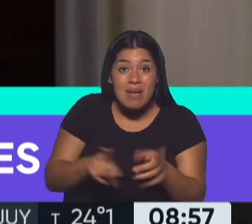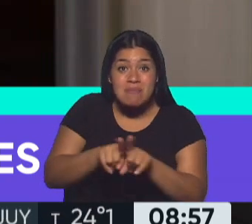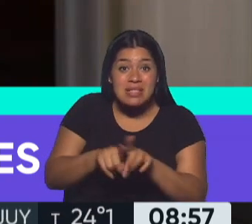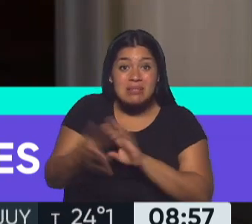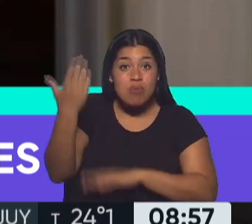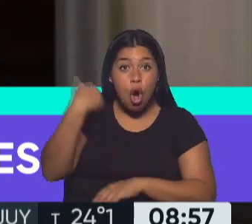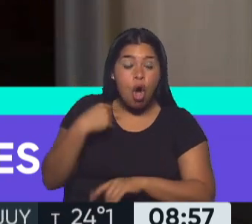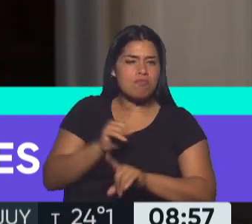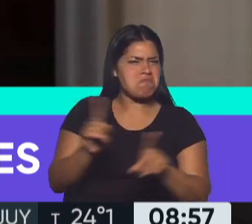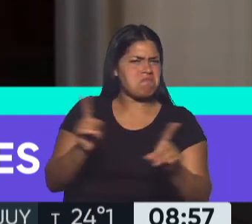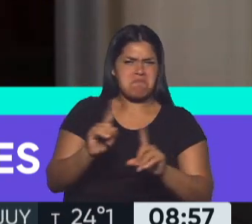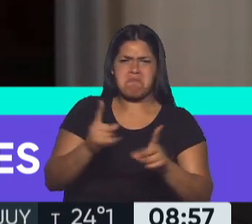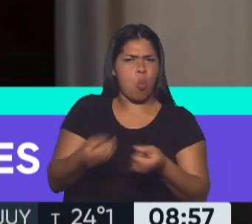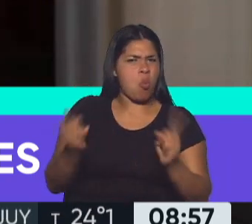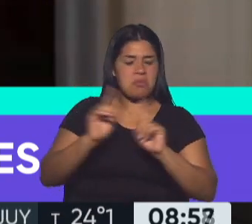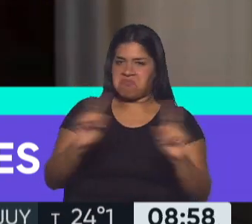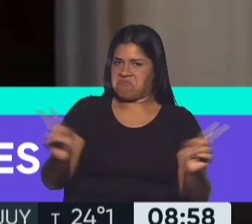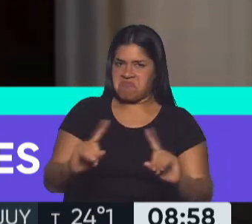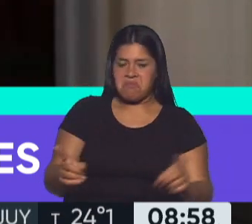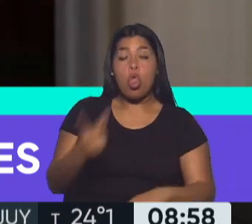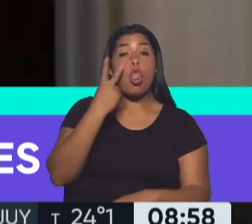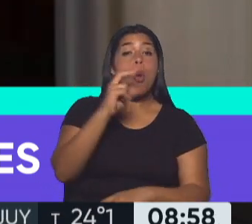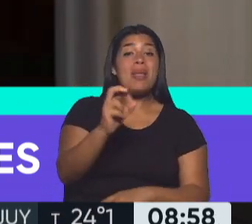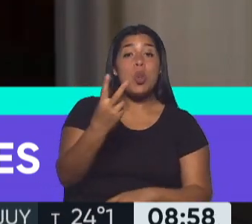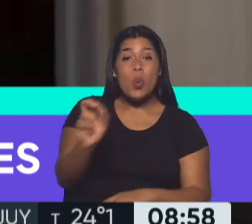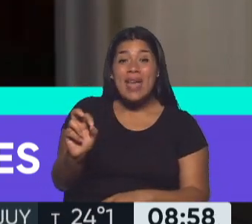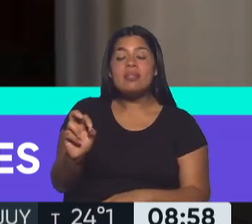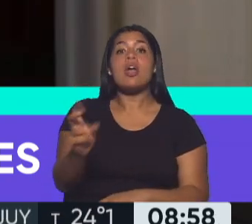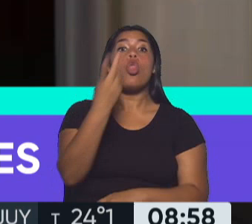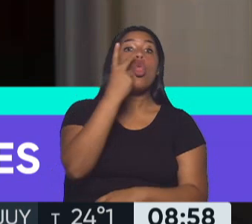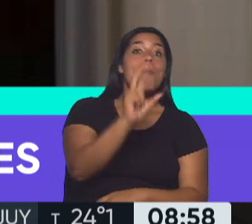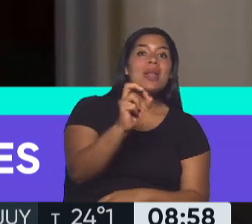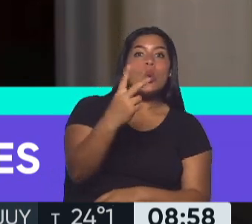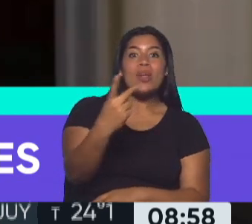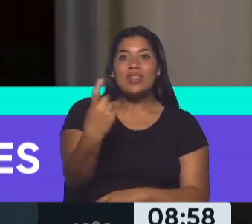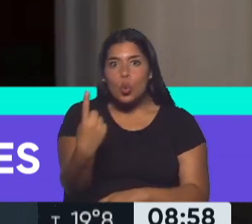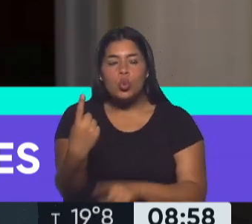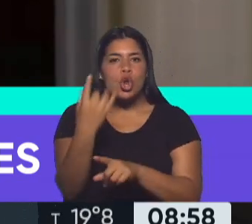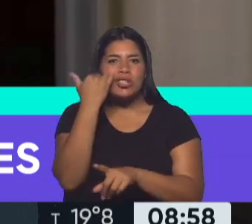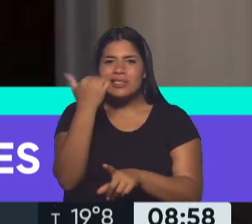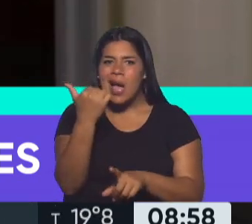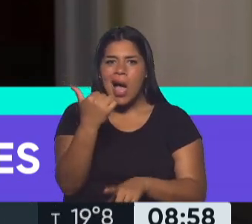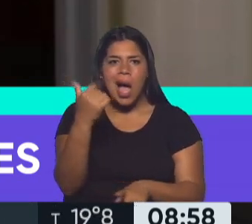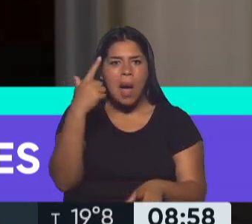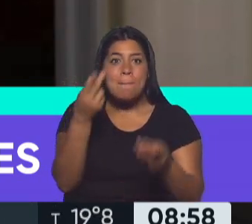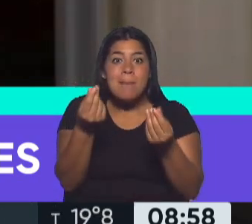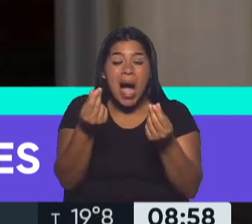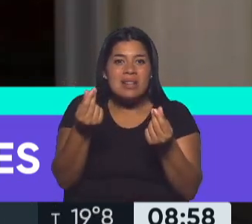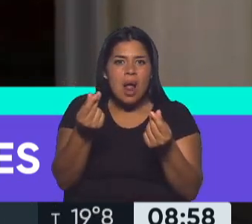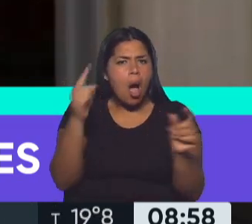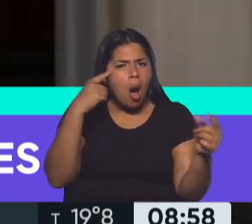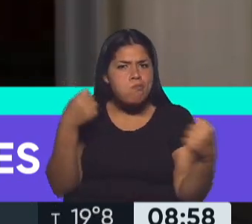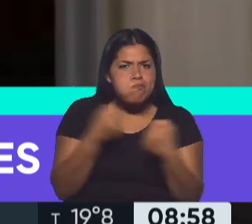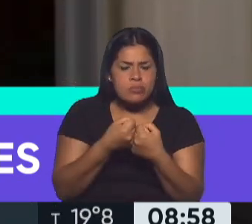2020 y 2021 hubo acuerdo paritario y empezaron las clases como debían empezarse en la provincia, que